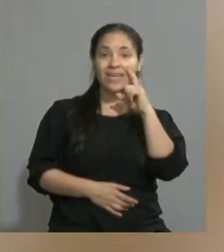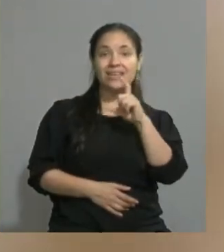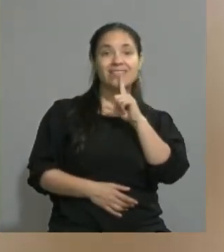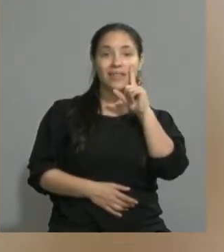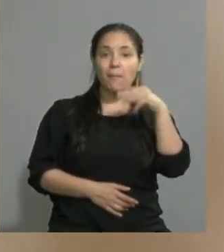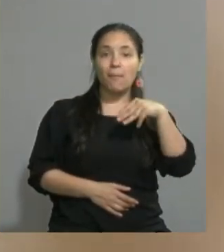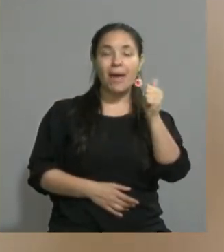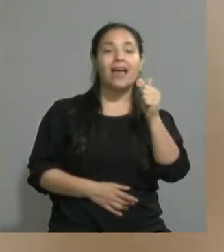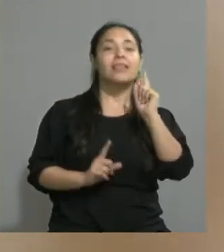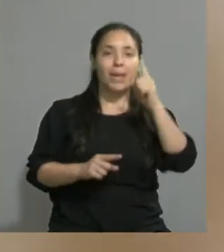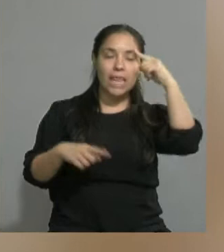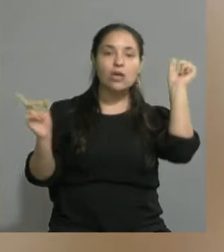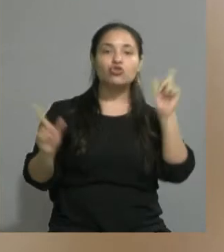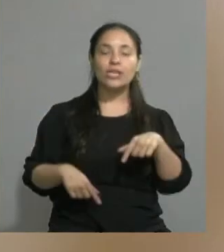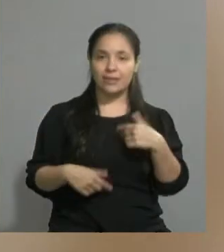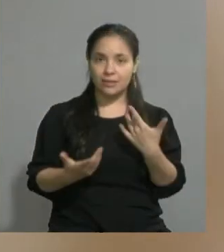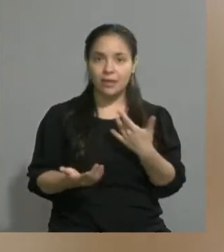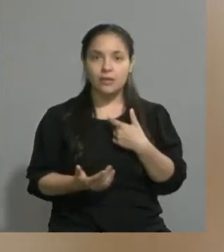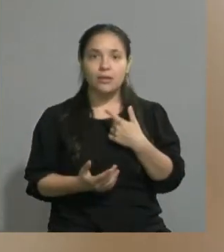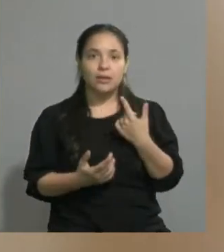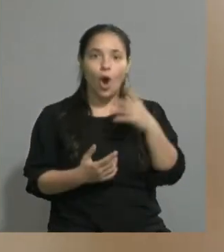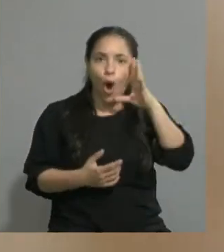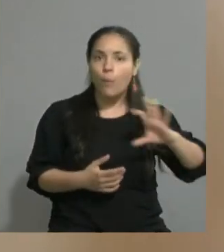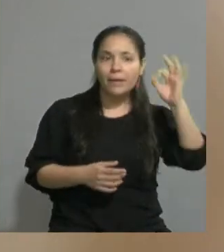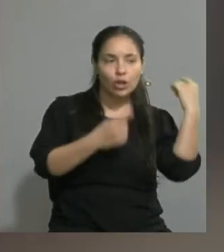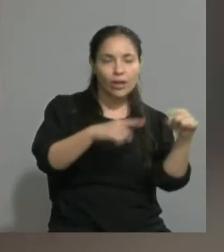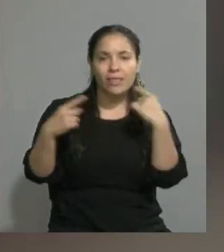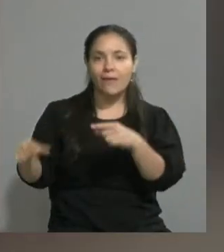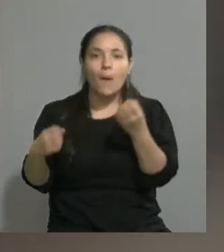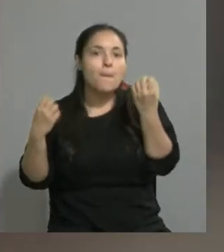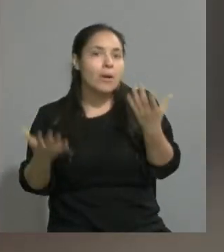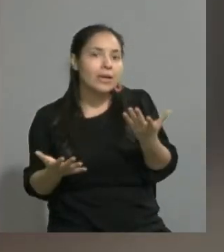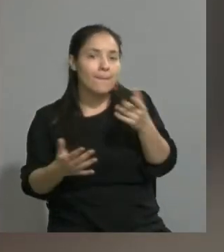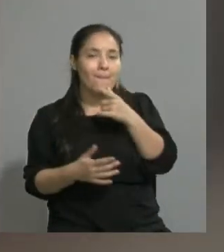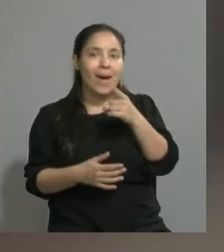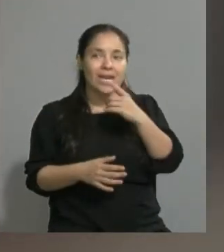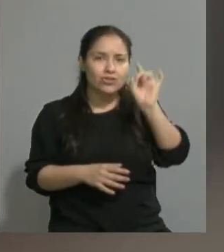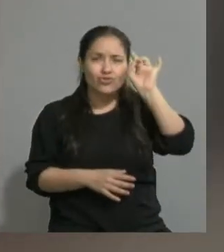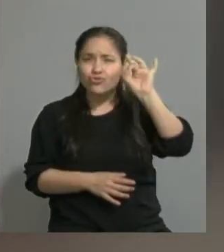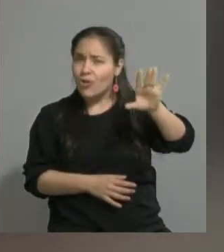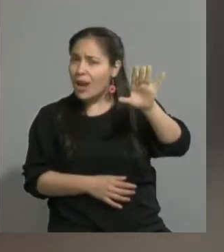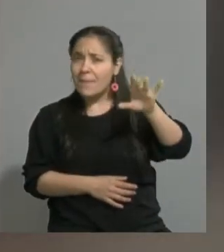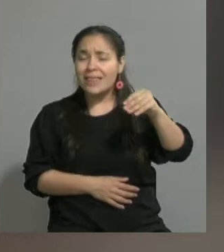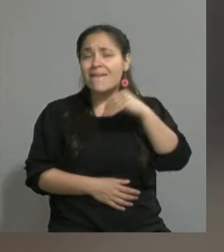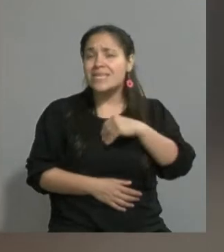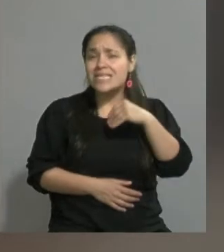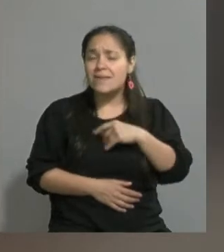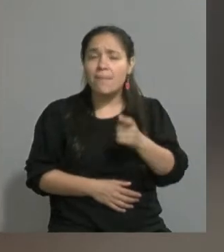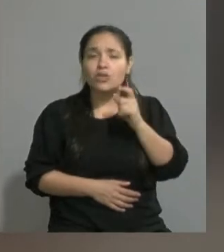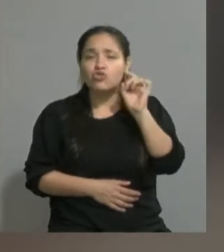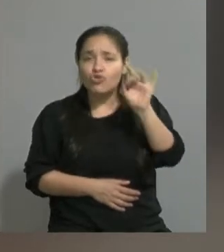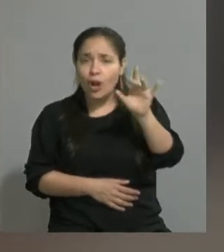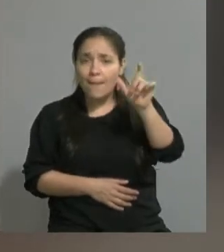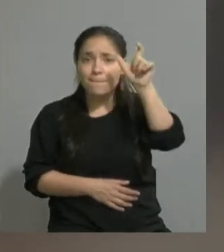sin embargo, dividió aguas. ¿Por qué? Porque solamente, exclusivamente puede ser víctima